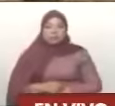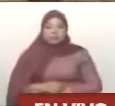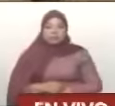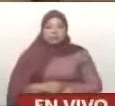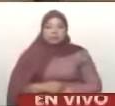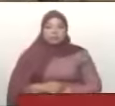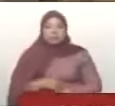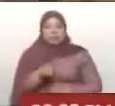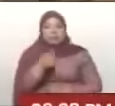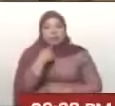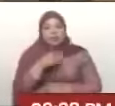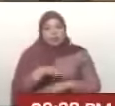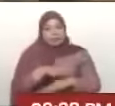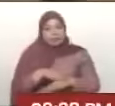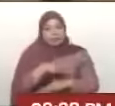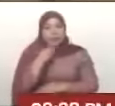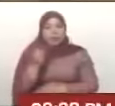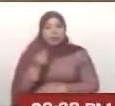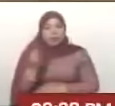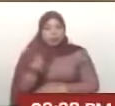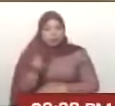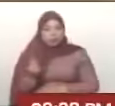¿Qué dice la juventud?